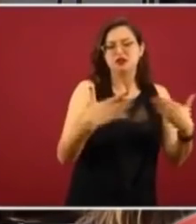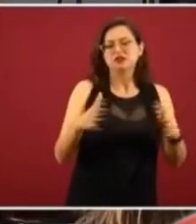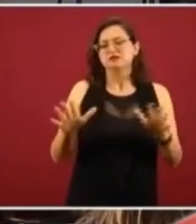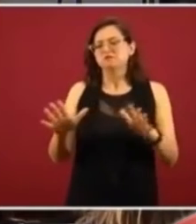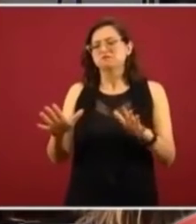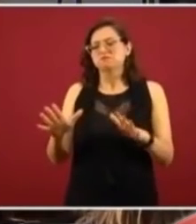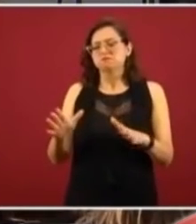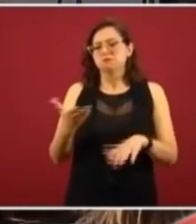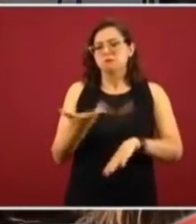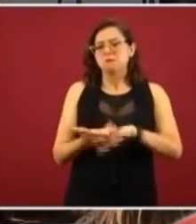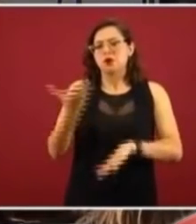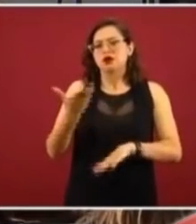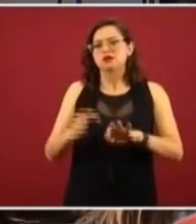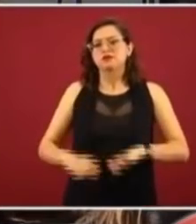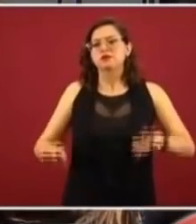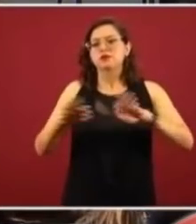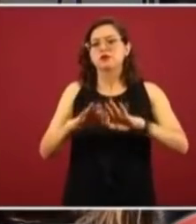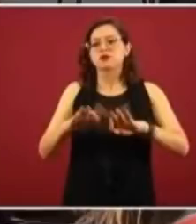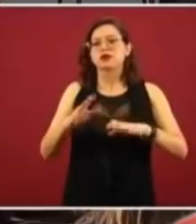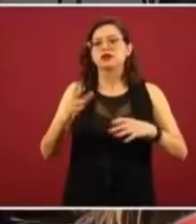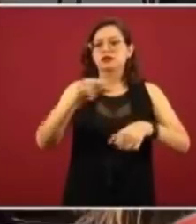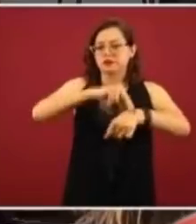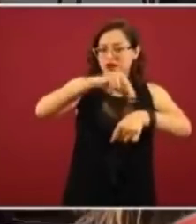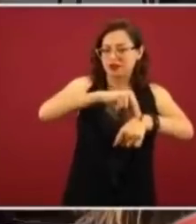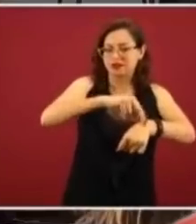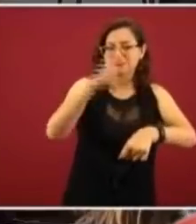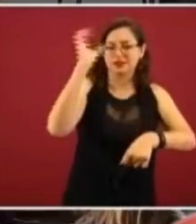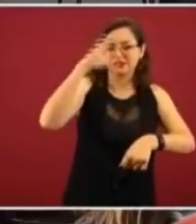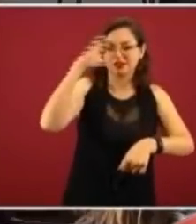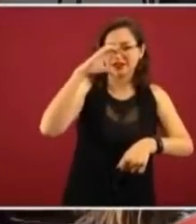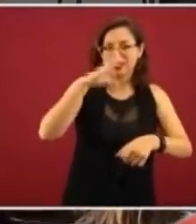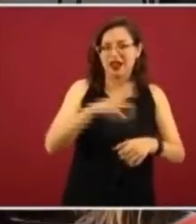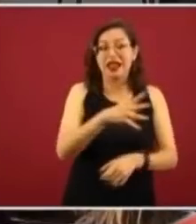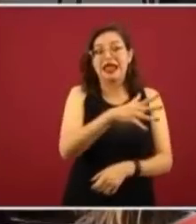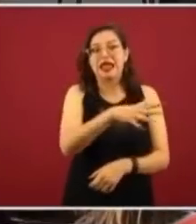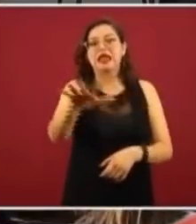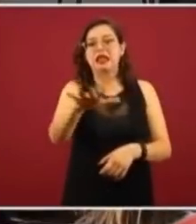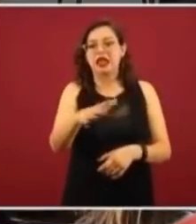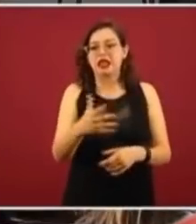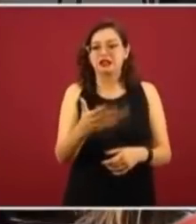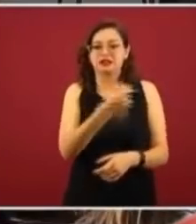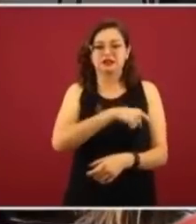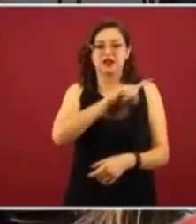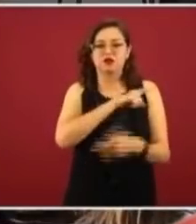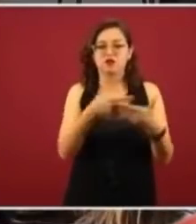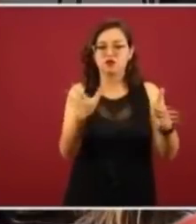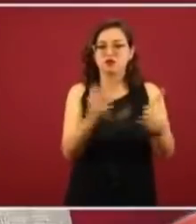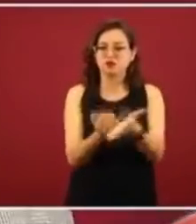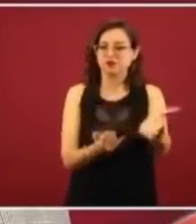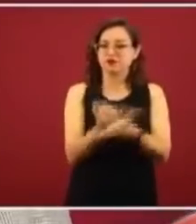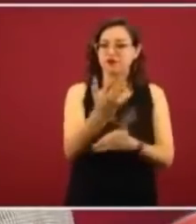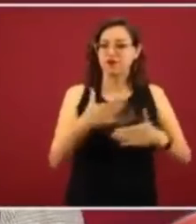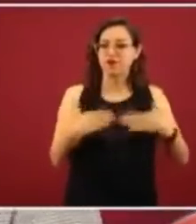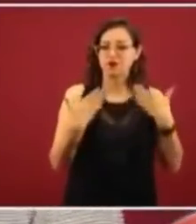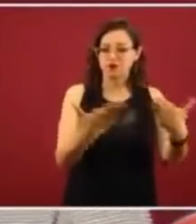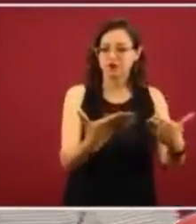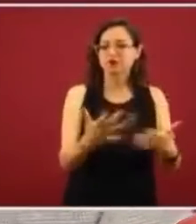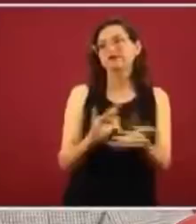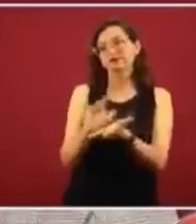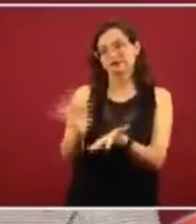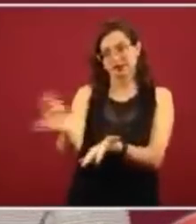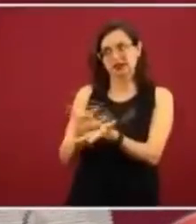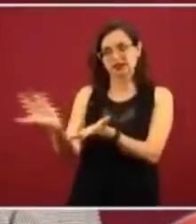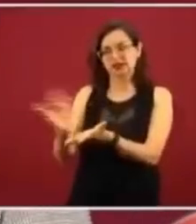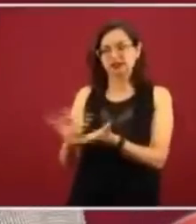la importancia de la ciencia y la técnica de la salud pública en estas decisiones. Así como lo